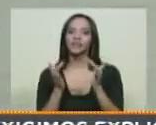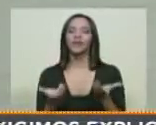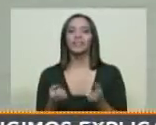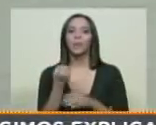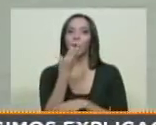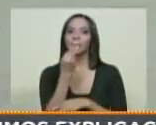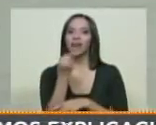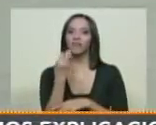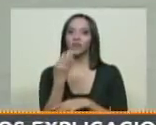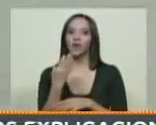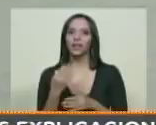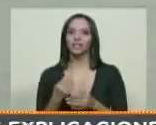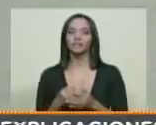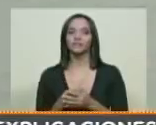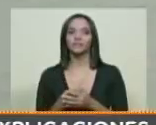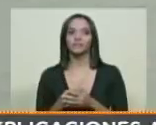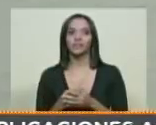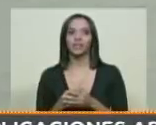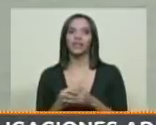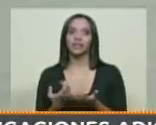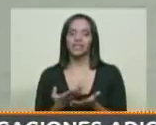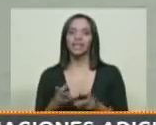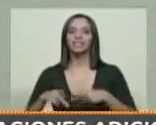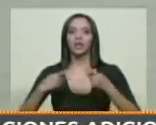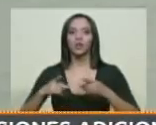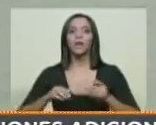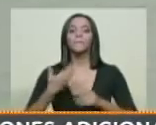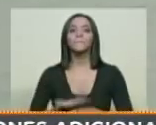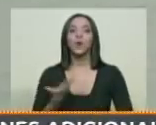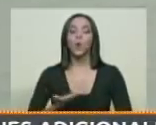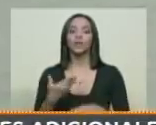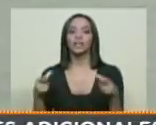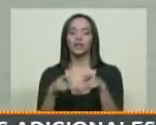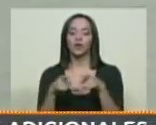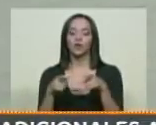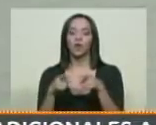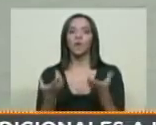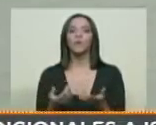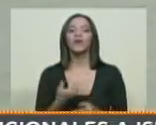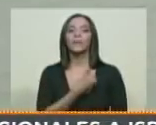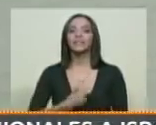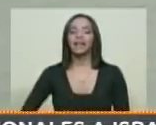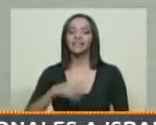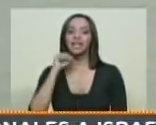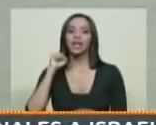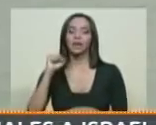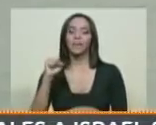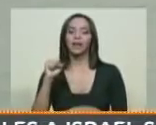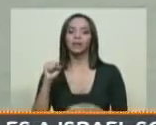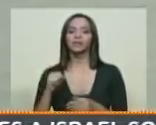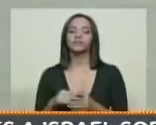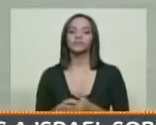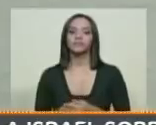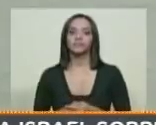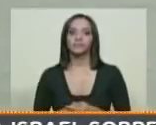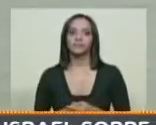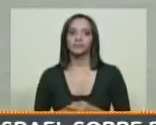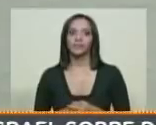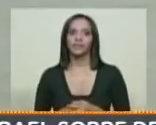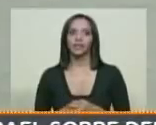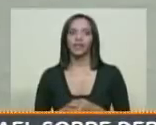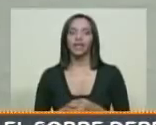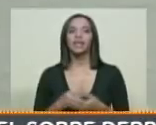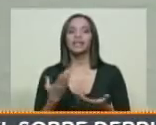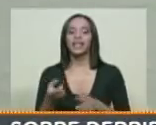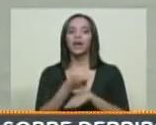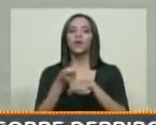de Miraflores y es que tras culminar una importante reunión sostenida por el presidente de la República Bolivariana de Venezuela, Nicolás Maduro, y la